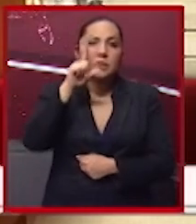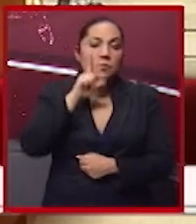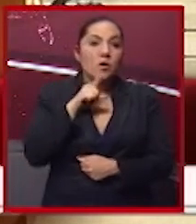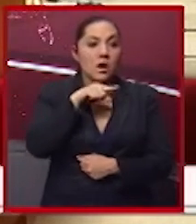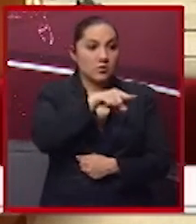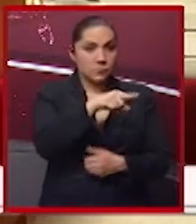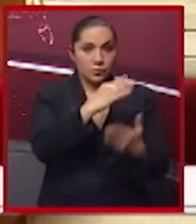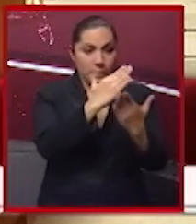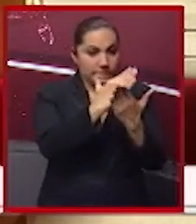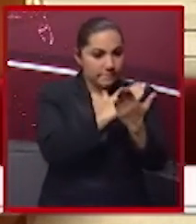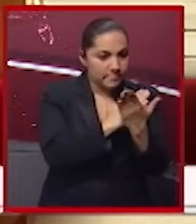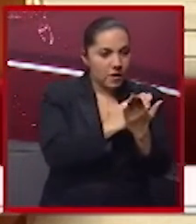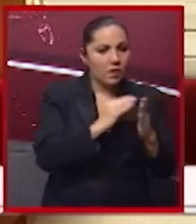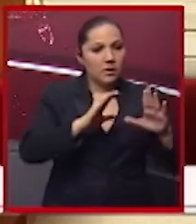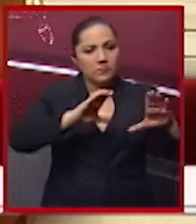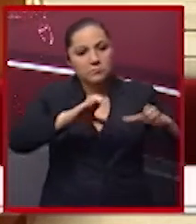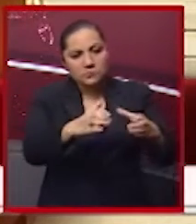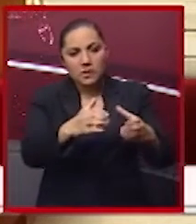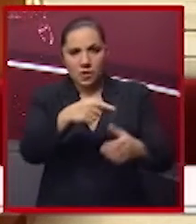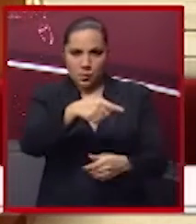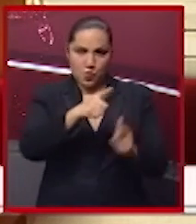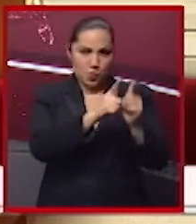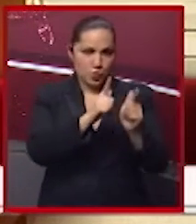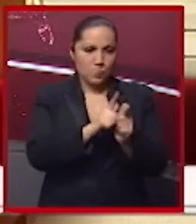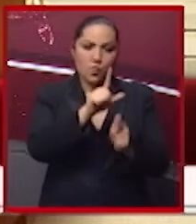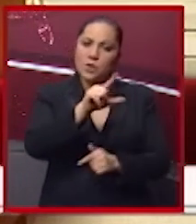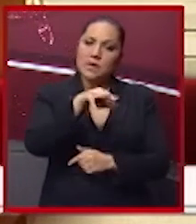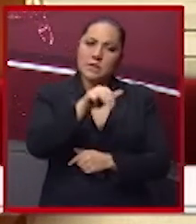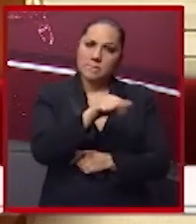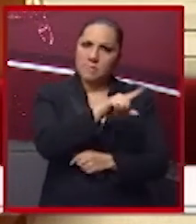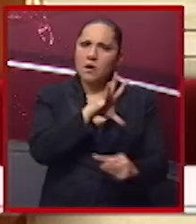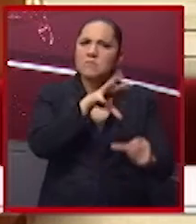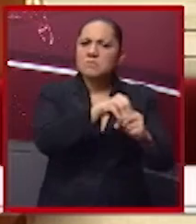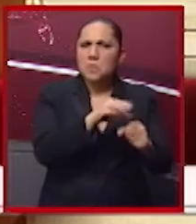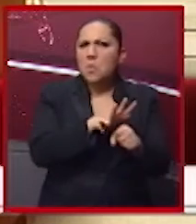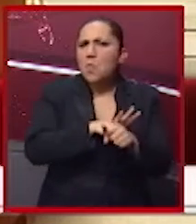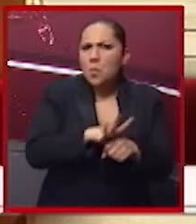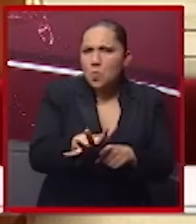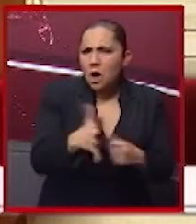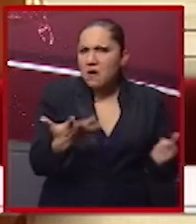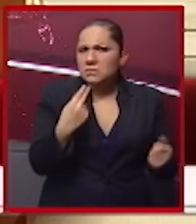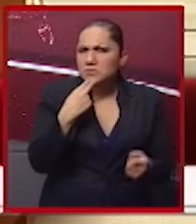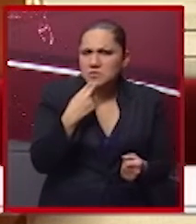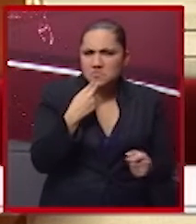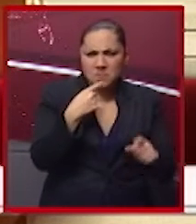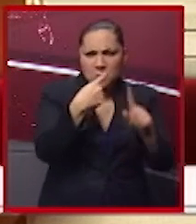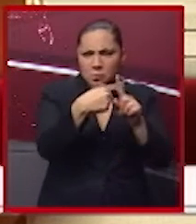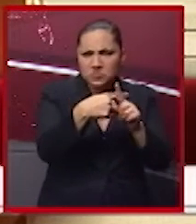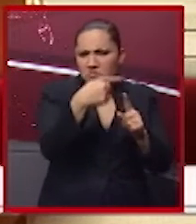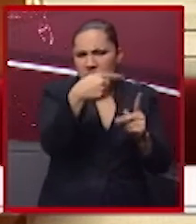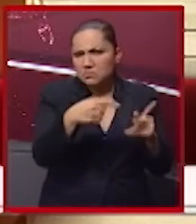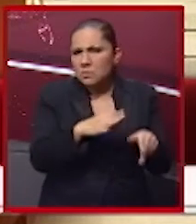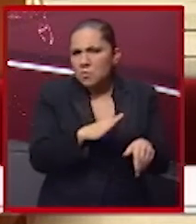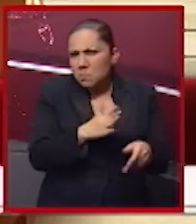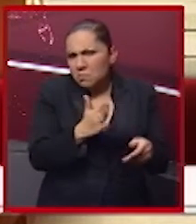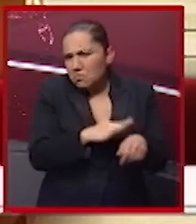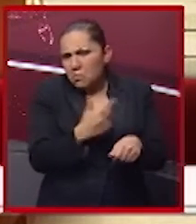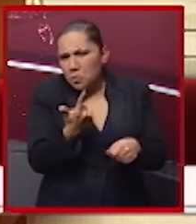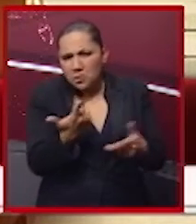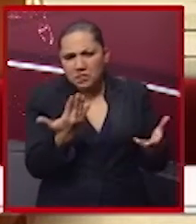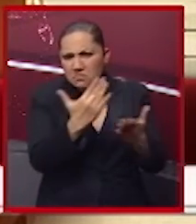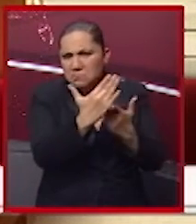participación en el Grupo de Lima, toda vez que para muchos legisladores esto representó una